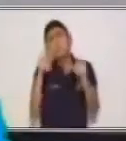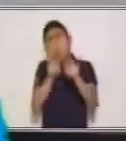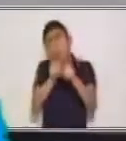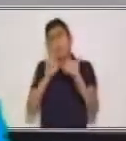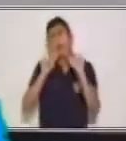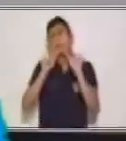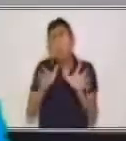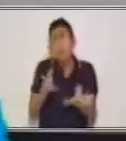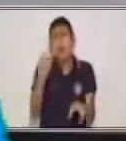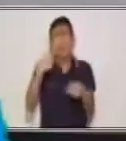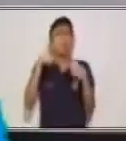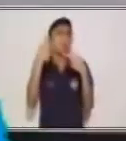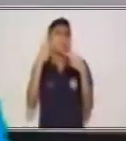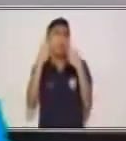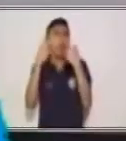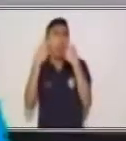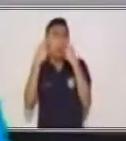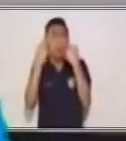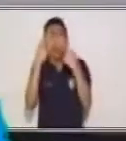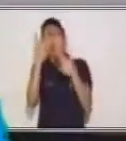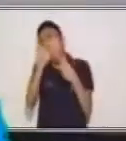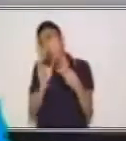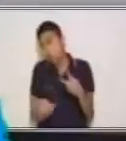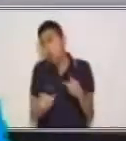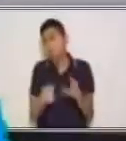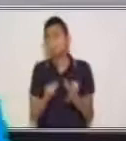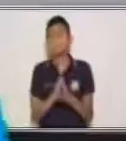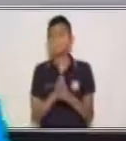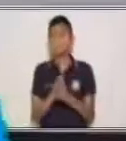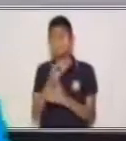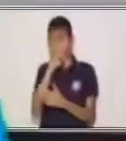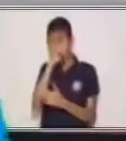o una cosa, ¿sí? Es estudiante.